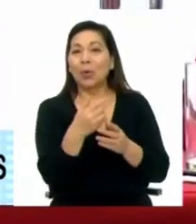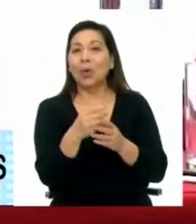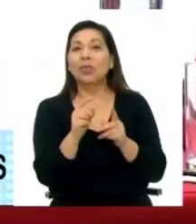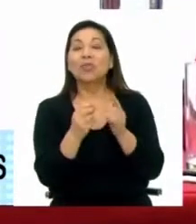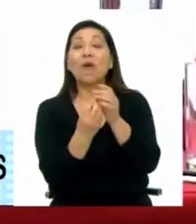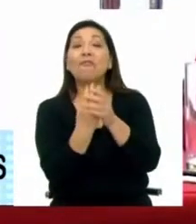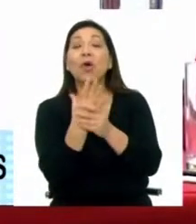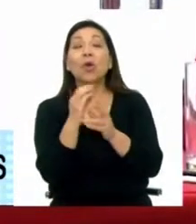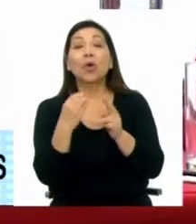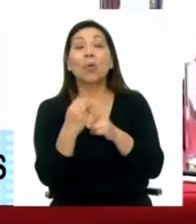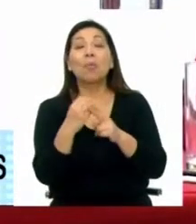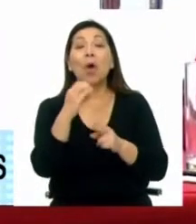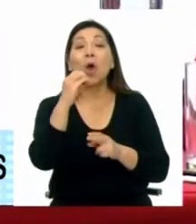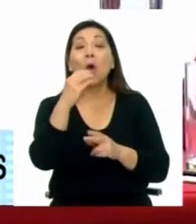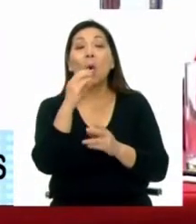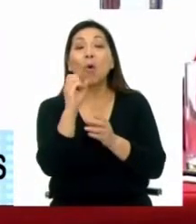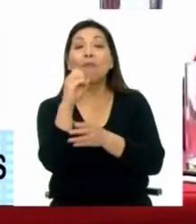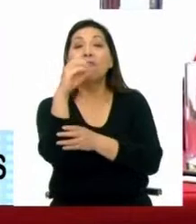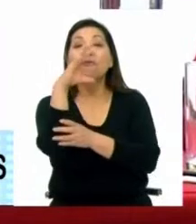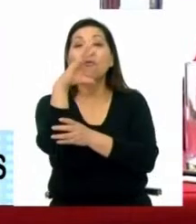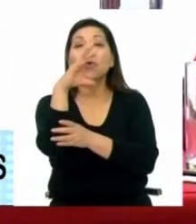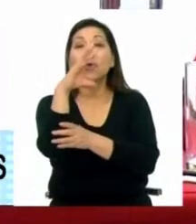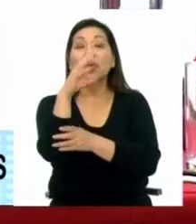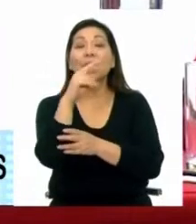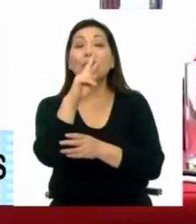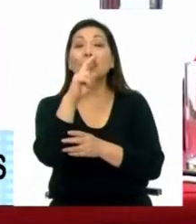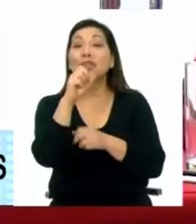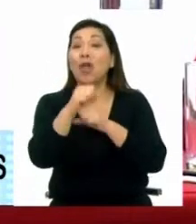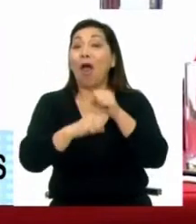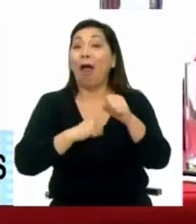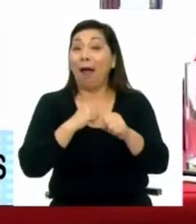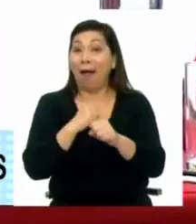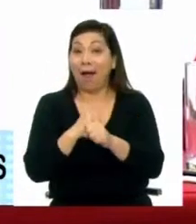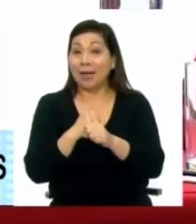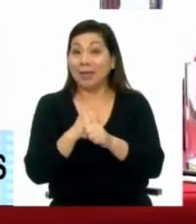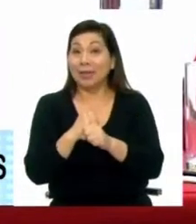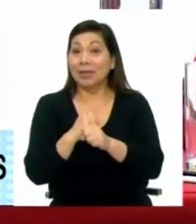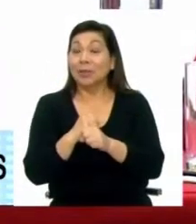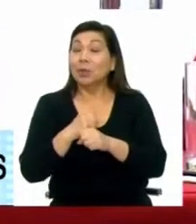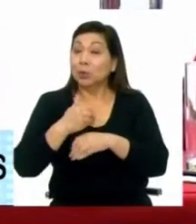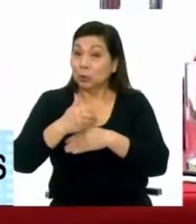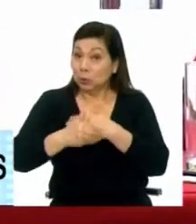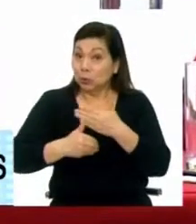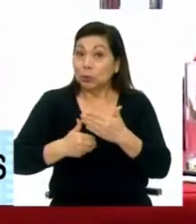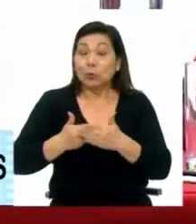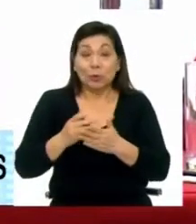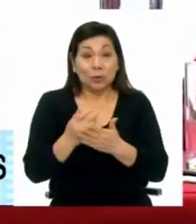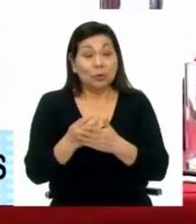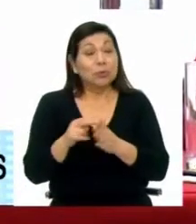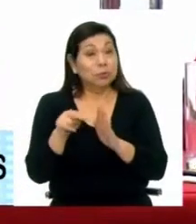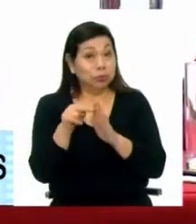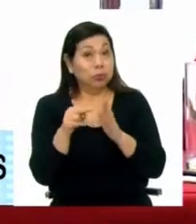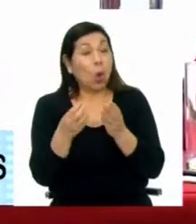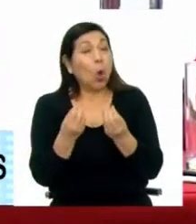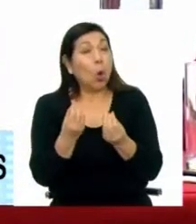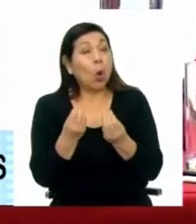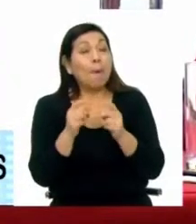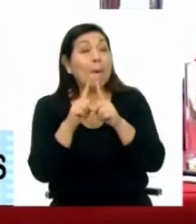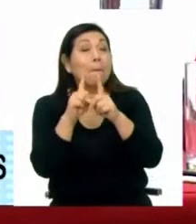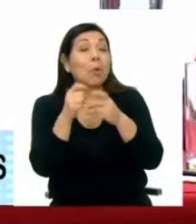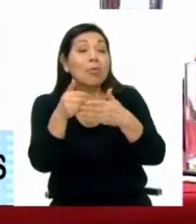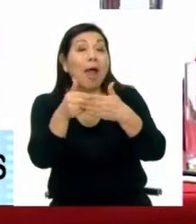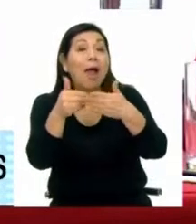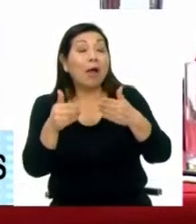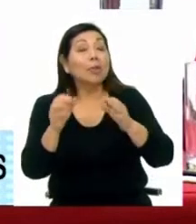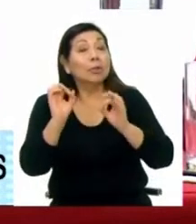una orquídea, que la llaman también orquídea del Bicentenario. Este proceso de generar esta norma se ha hecho con consulta